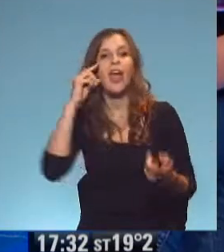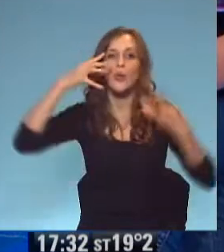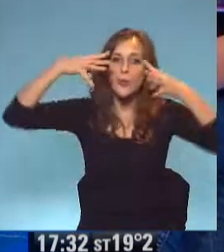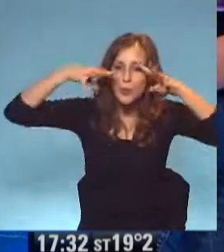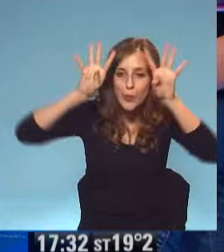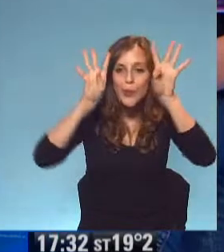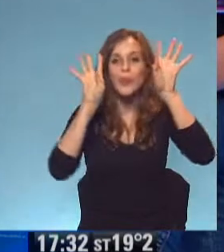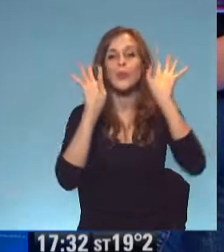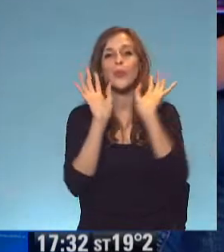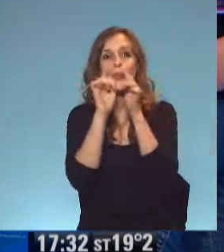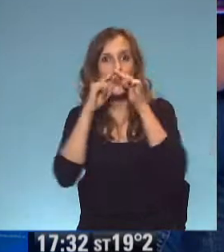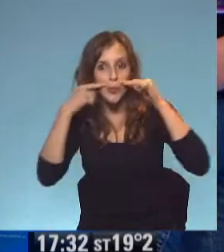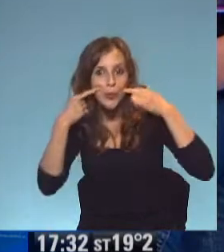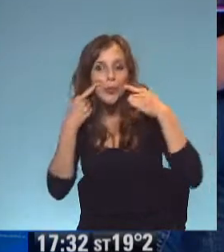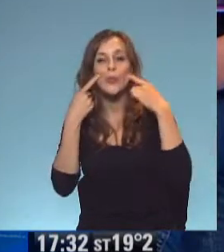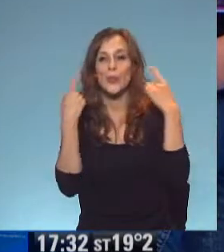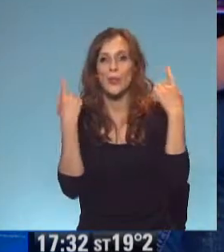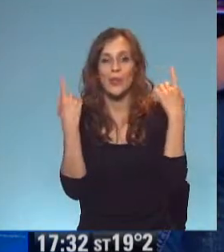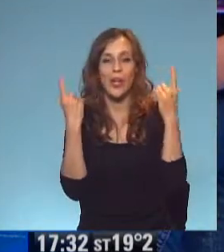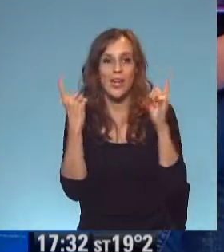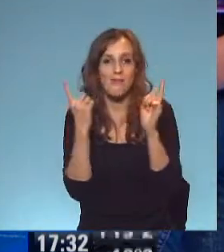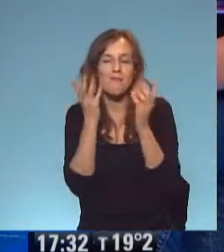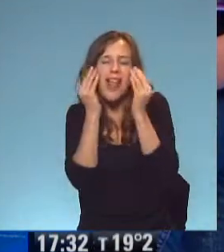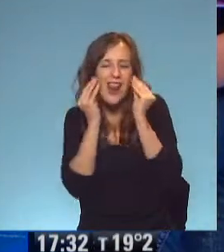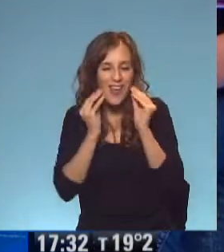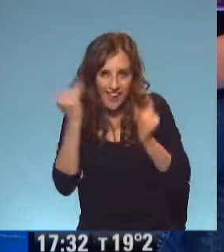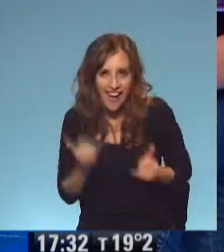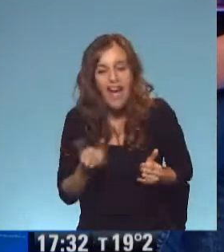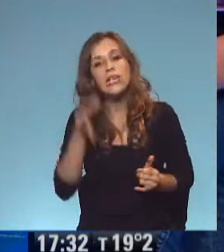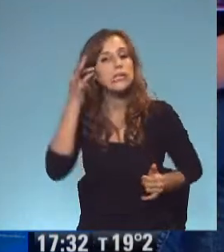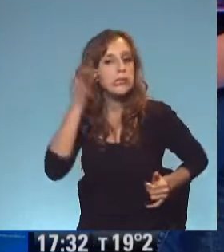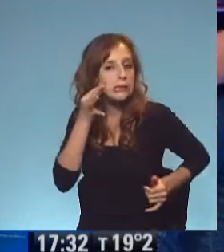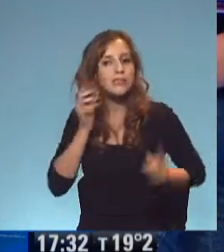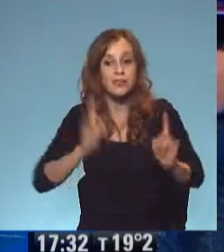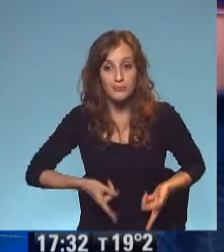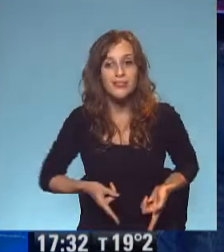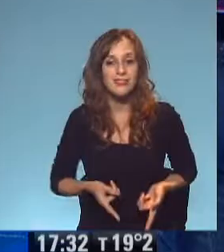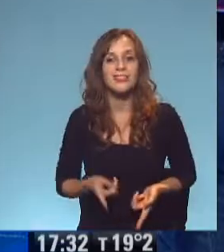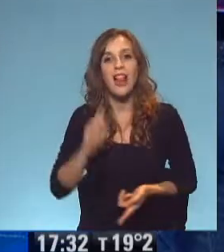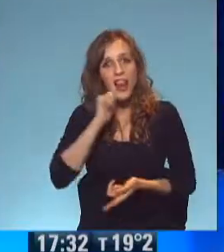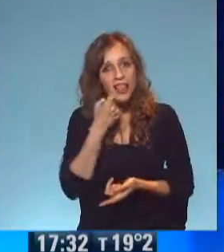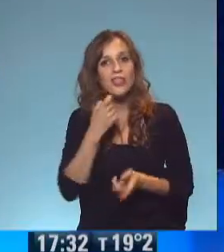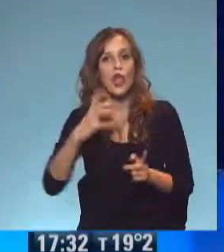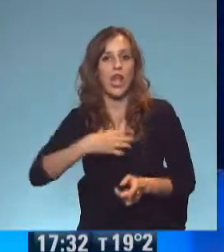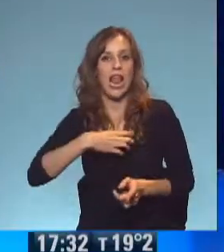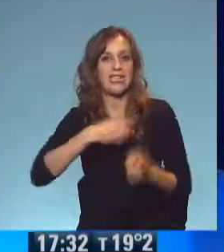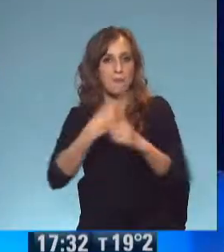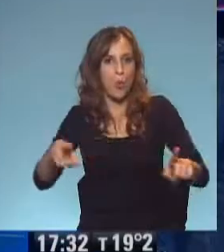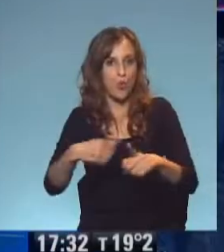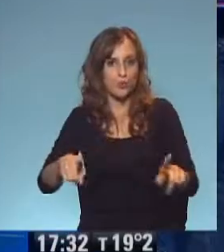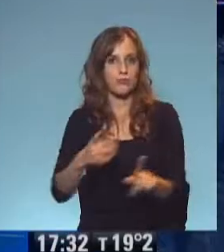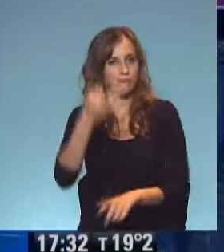barba. Y tuvimos la hermosa sorpresa de tener clase de música en vivo. Con que Nico. Vamos a tener todos los martes.